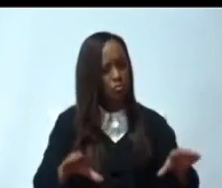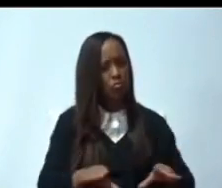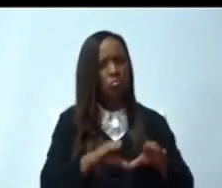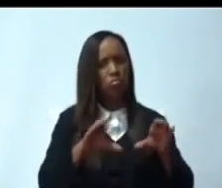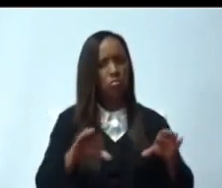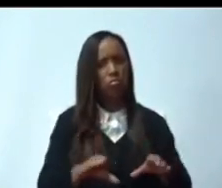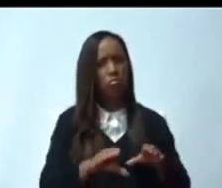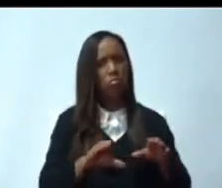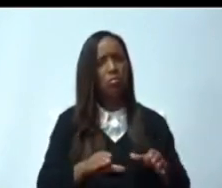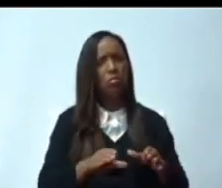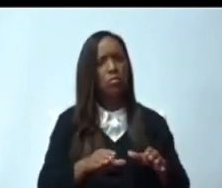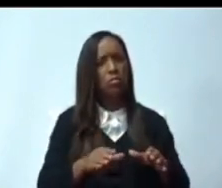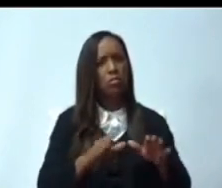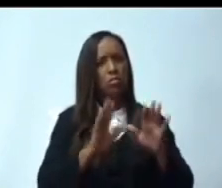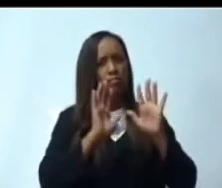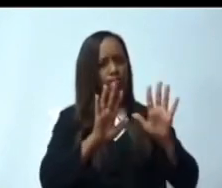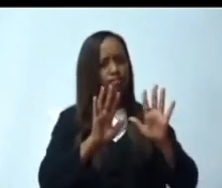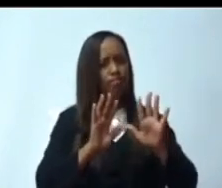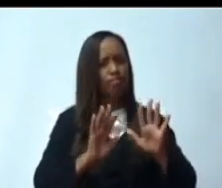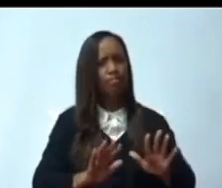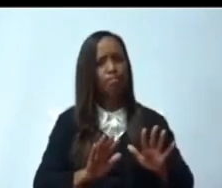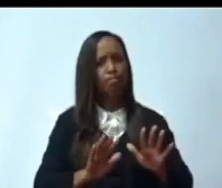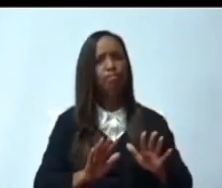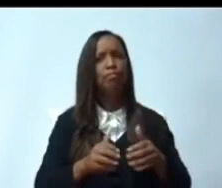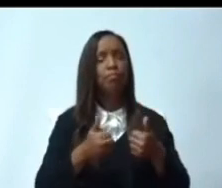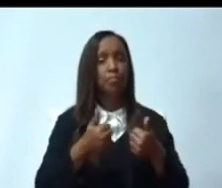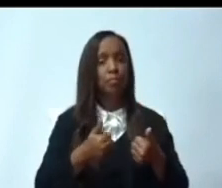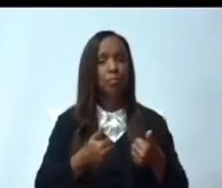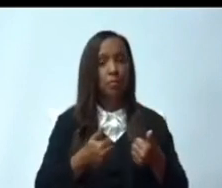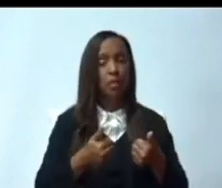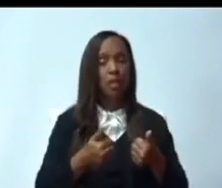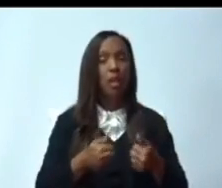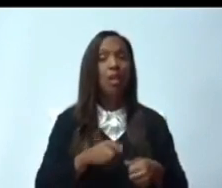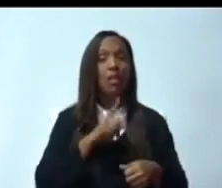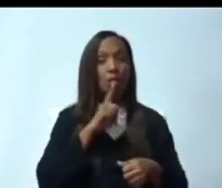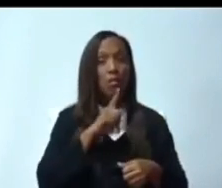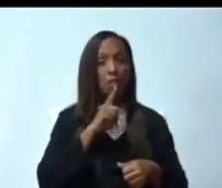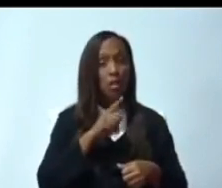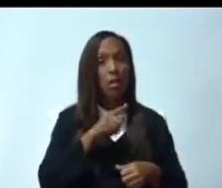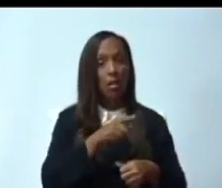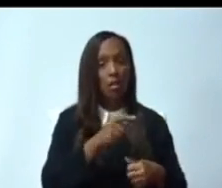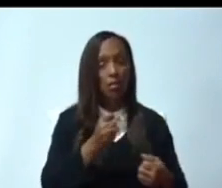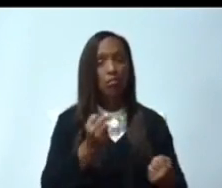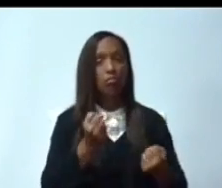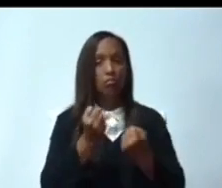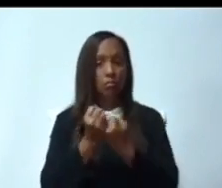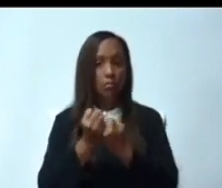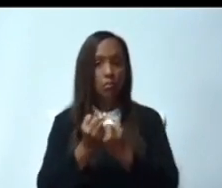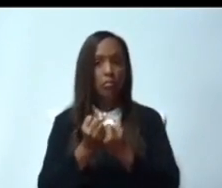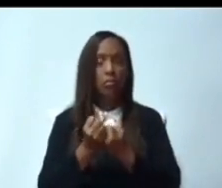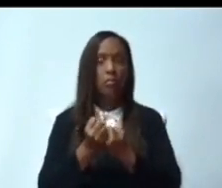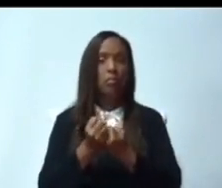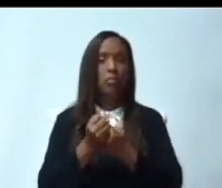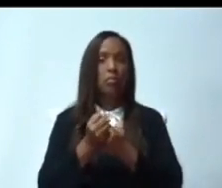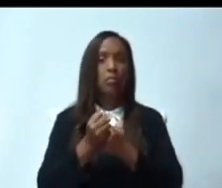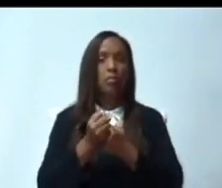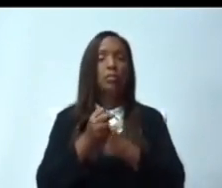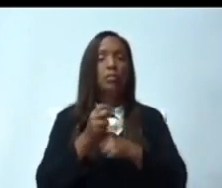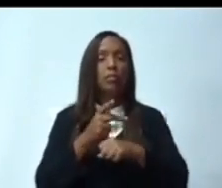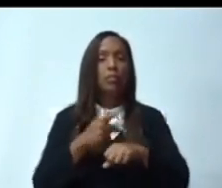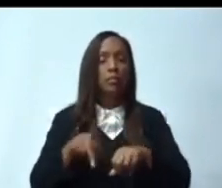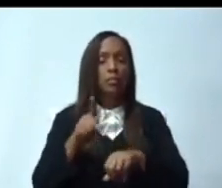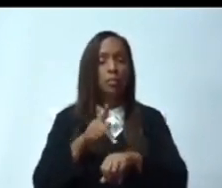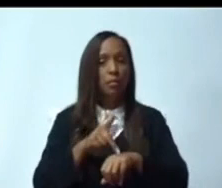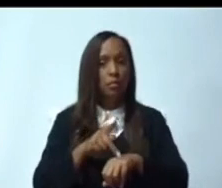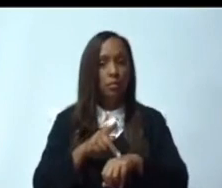cultura, al folclore de la provincia de Santo Domingo y de la República Dominicana,